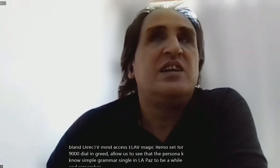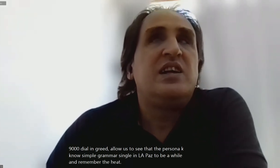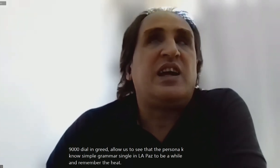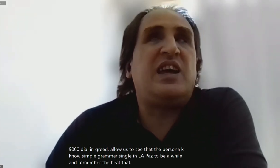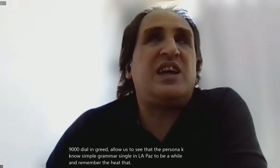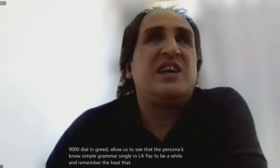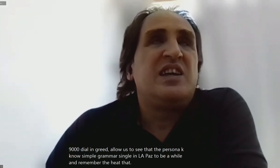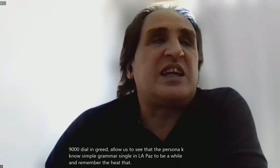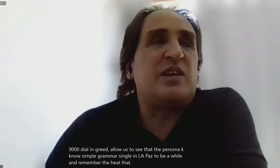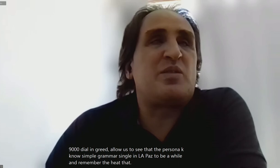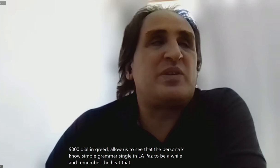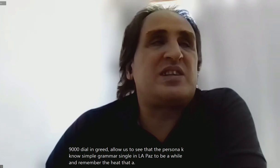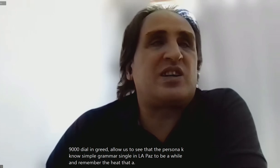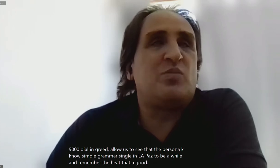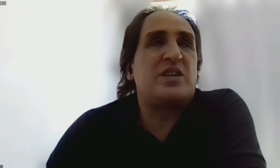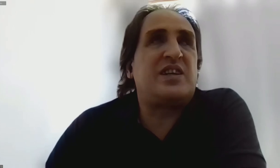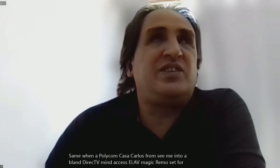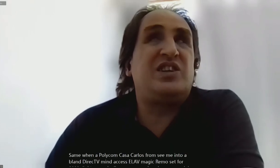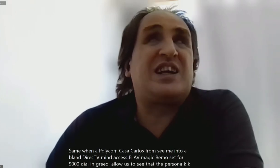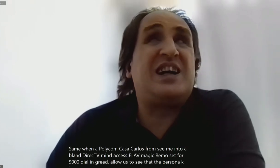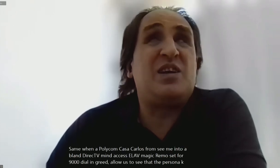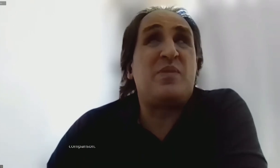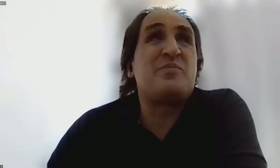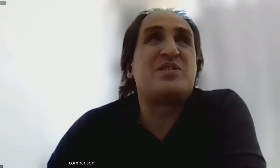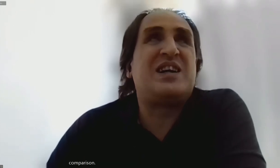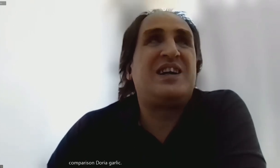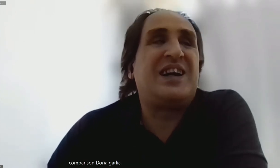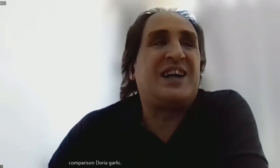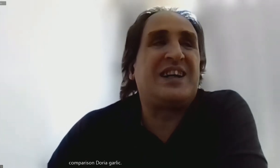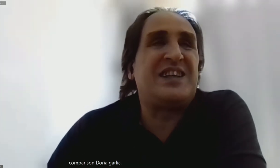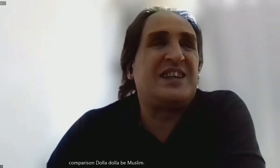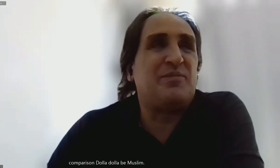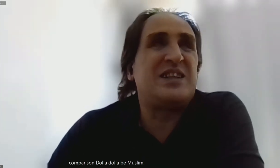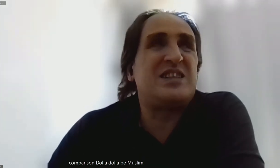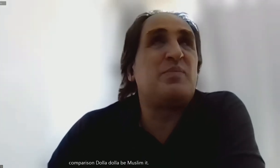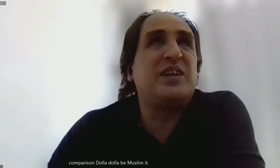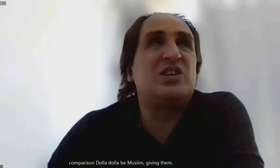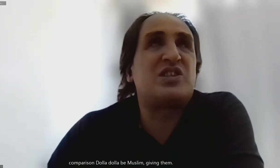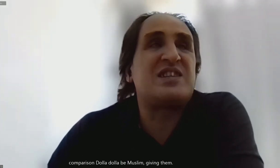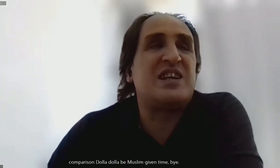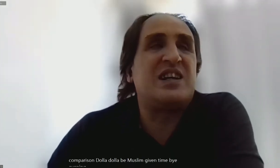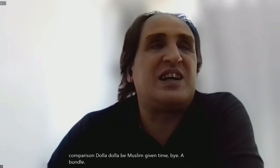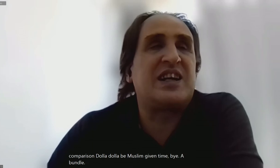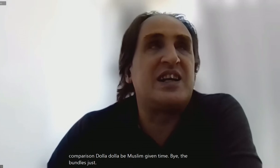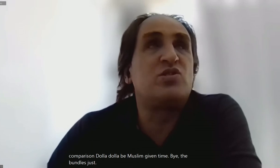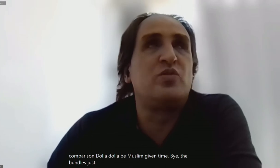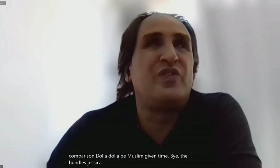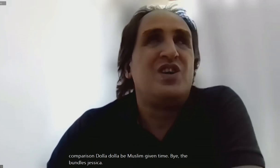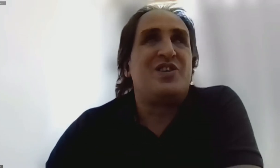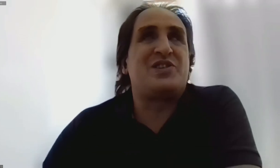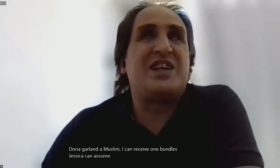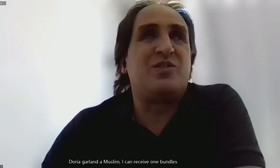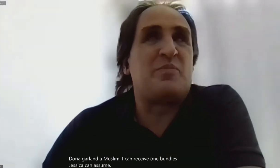digital. Queríamos empezar conversando, y acá les pedimos a quienes están participando, ya sea en el